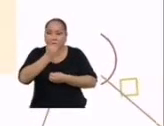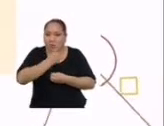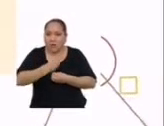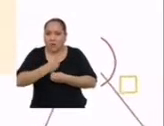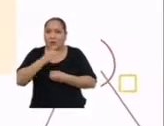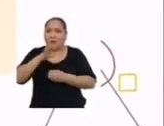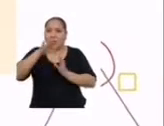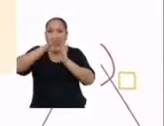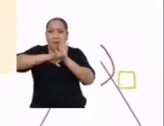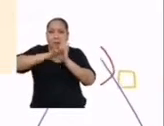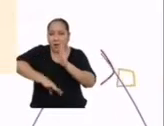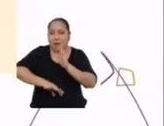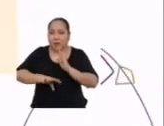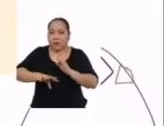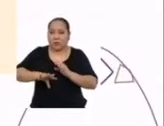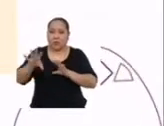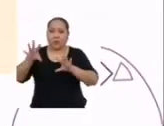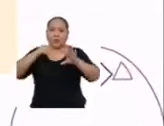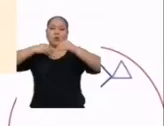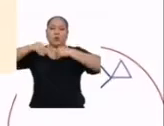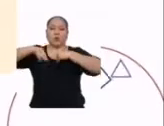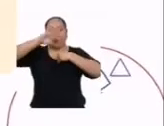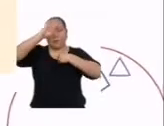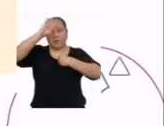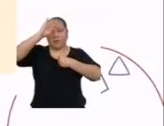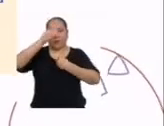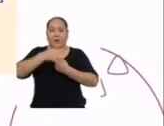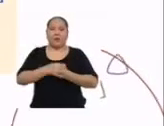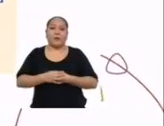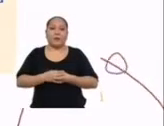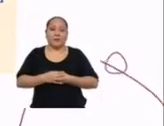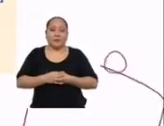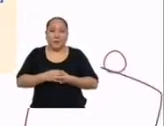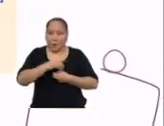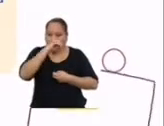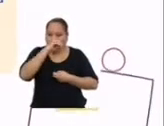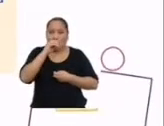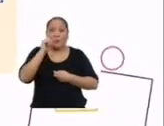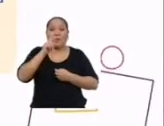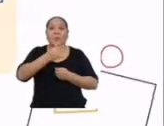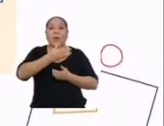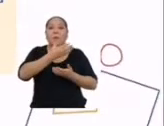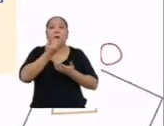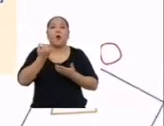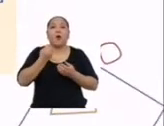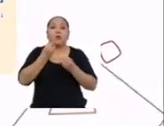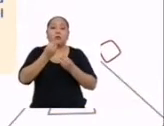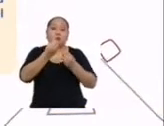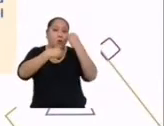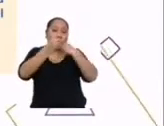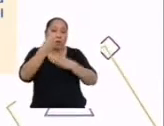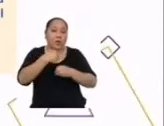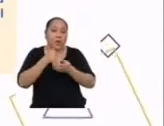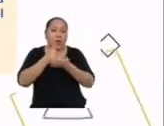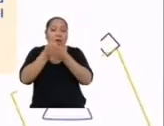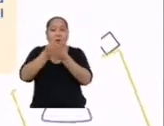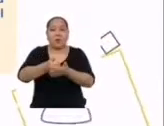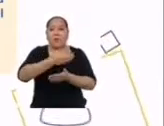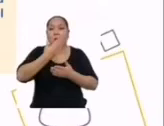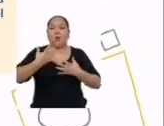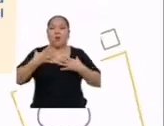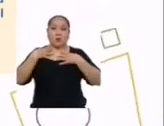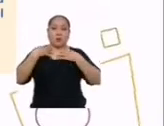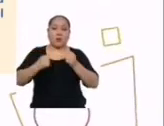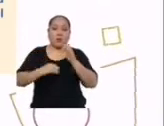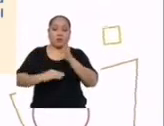de contraer infecciones, como el nuevo coronavirus. Una adecuada nutrición contribuye a mantener un buen estado de salud